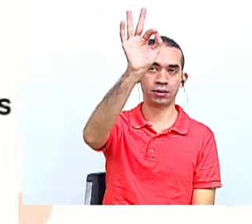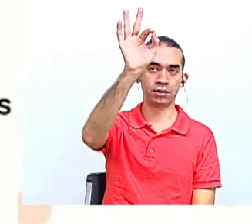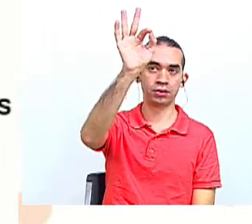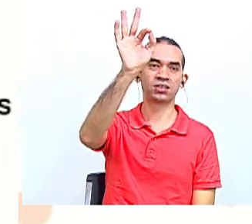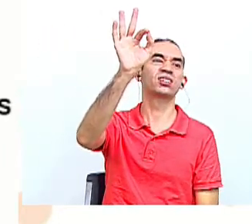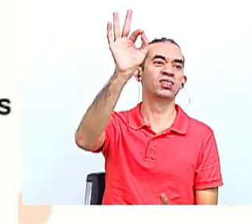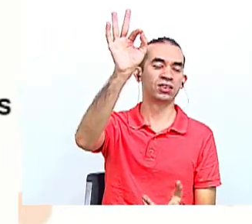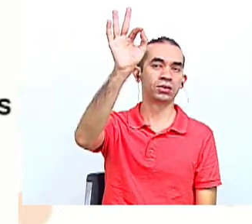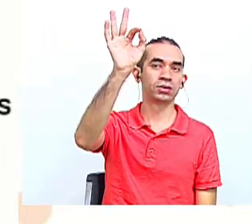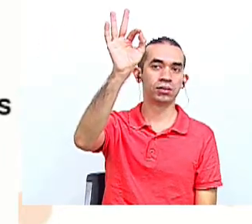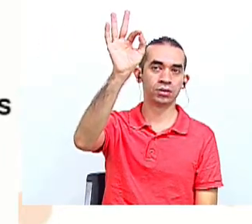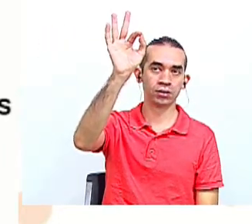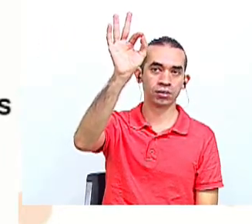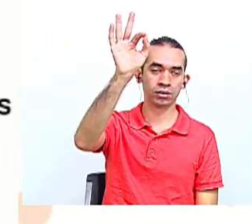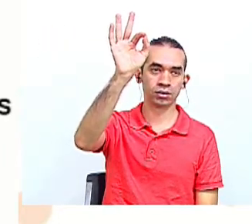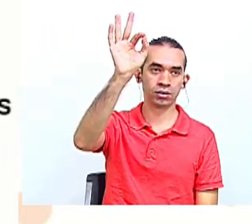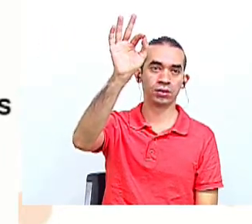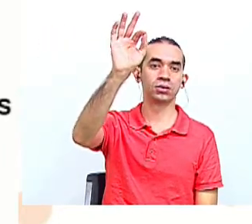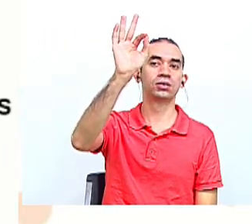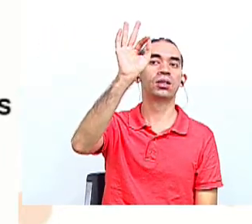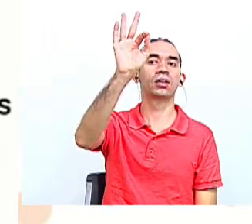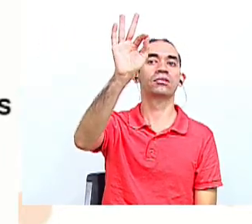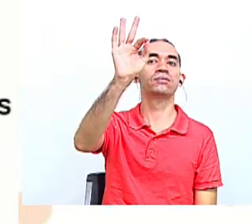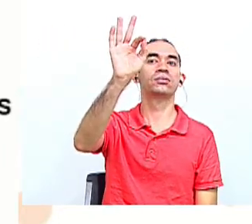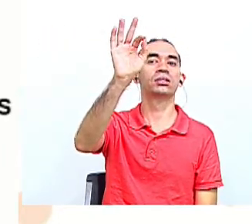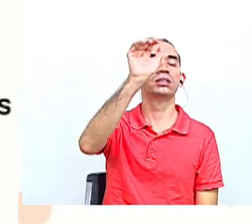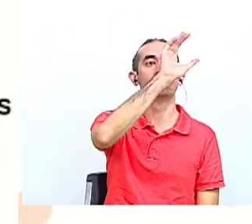al segmento FC.